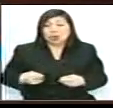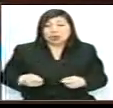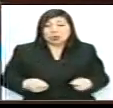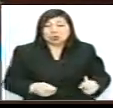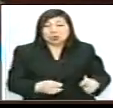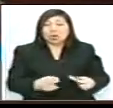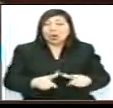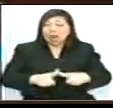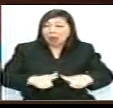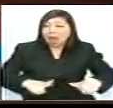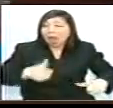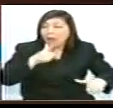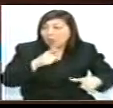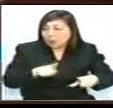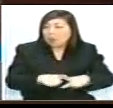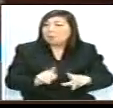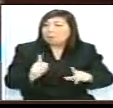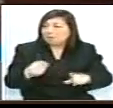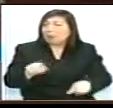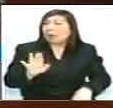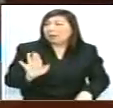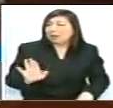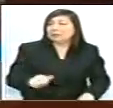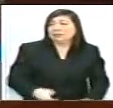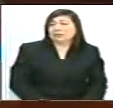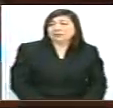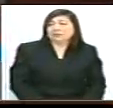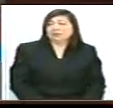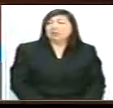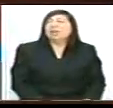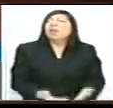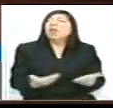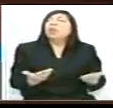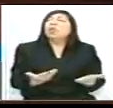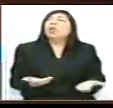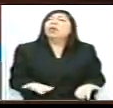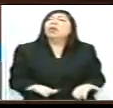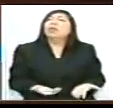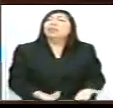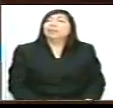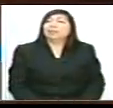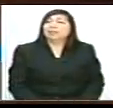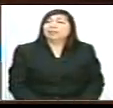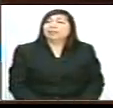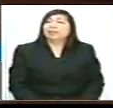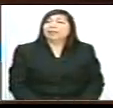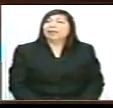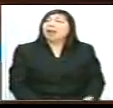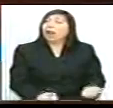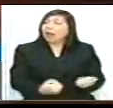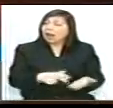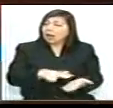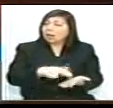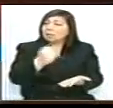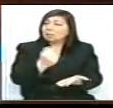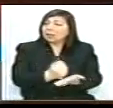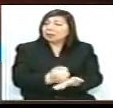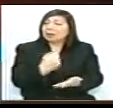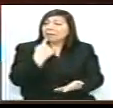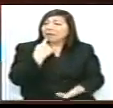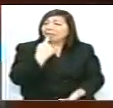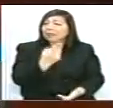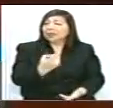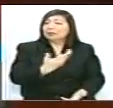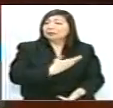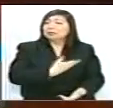y las lagunas, también para ellos. ¿Dónde está el espíritu, en todo caso, presidenta, si se aprueba esta ley para decir